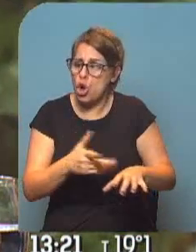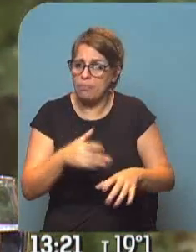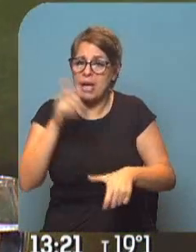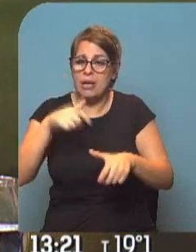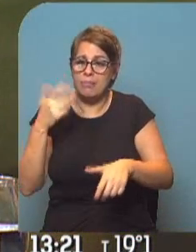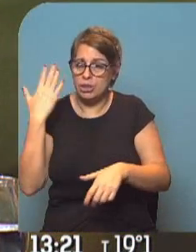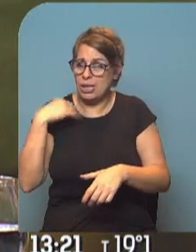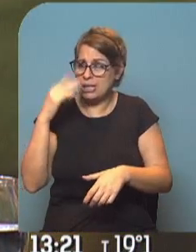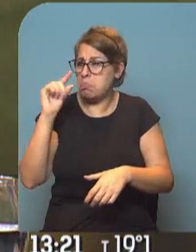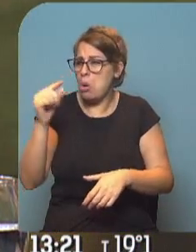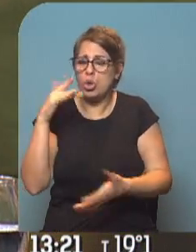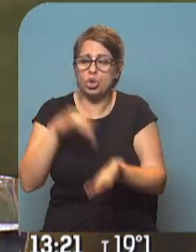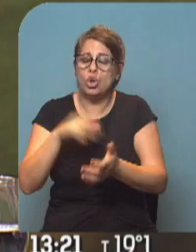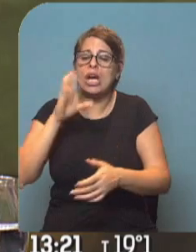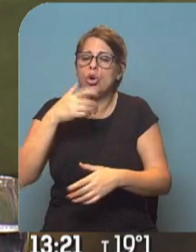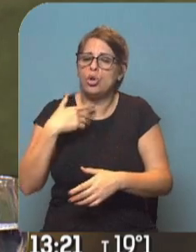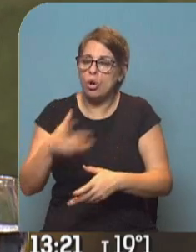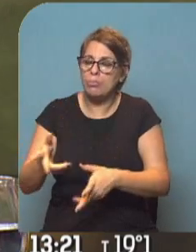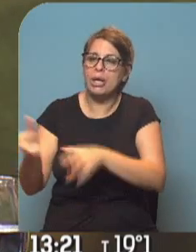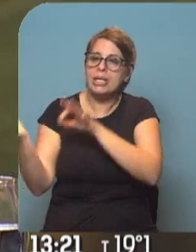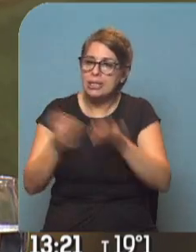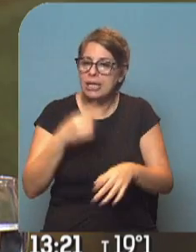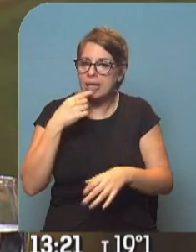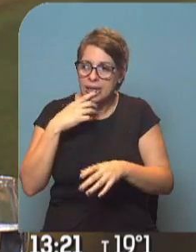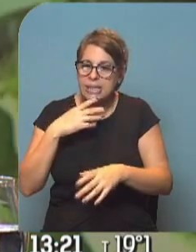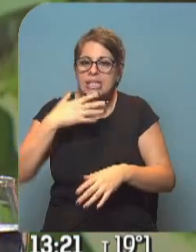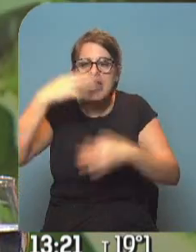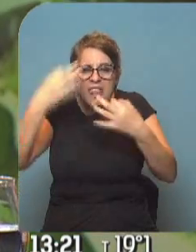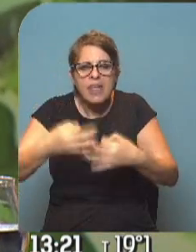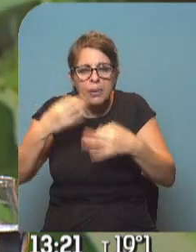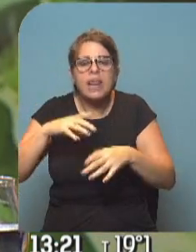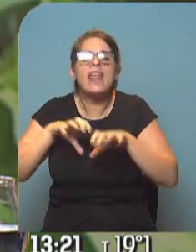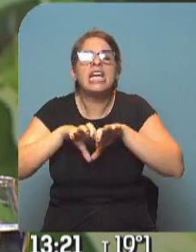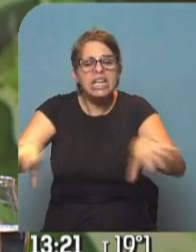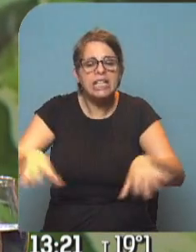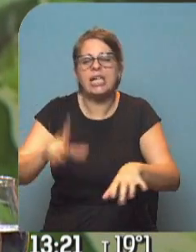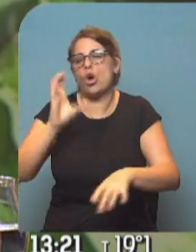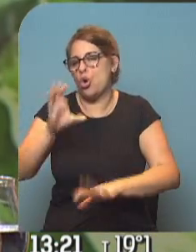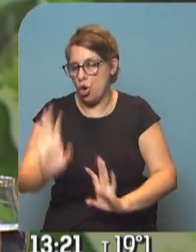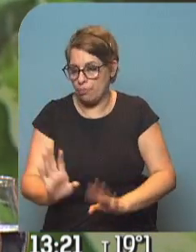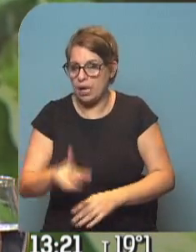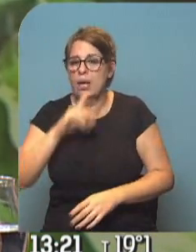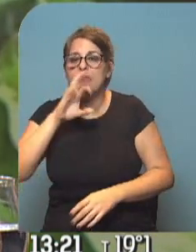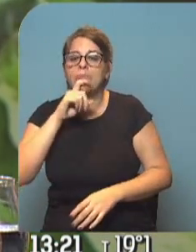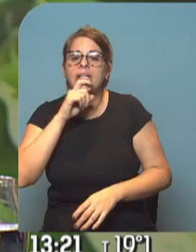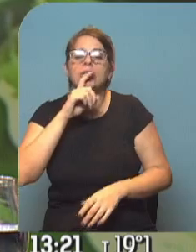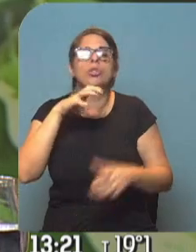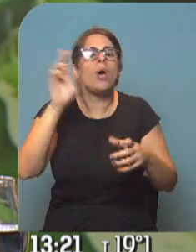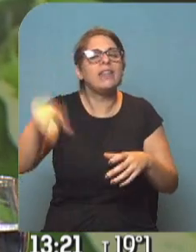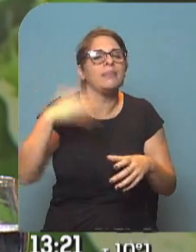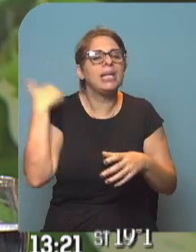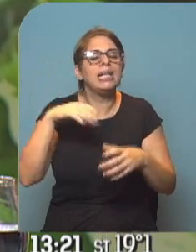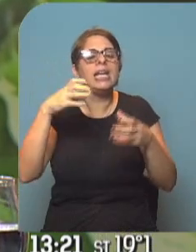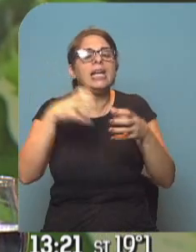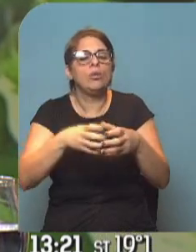estuvo recientemente en Colombia llega y habla, dice, grieta es la de Colombia en este momento. Petro proviene del M-19, hace